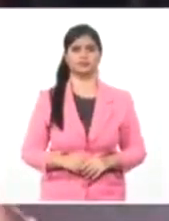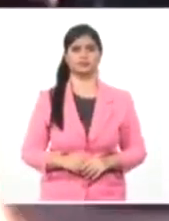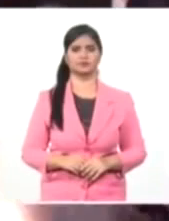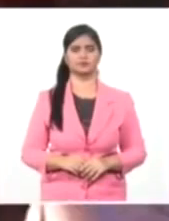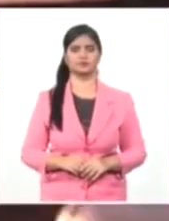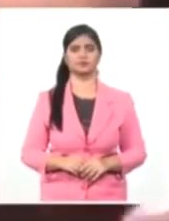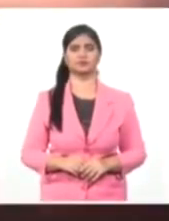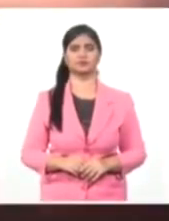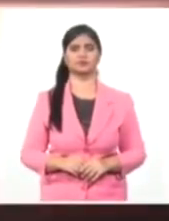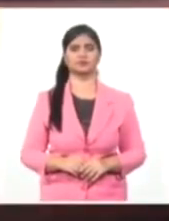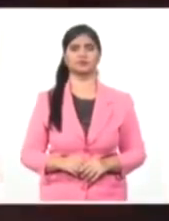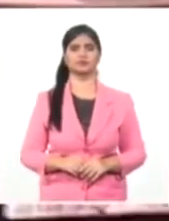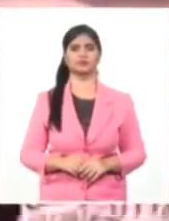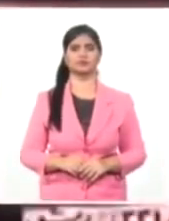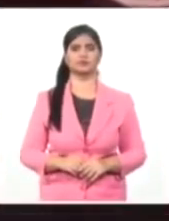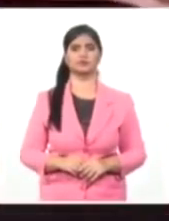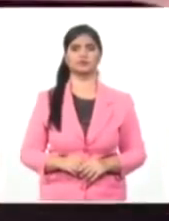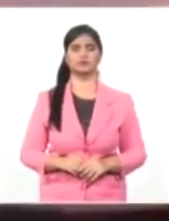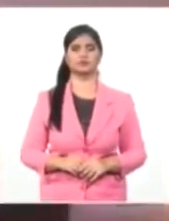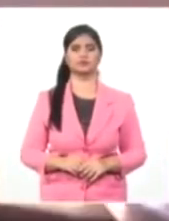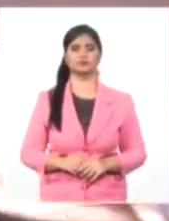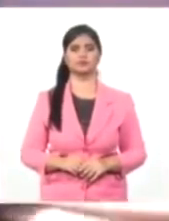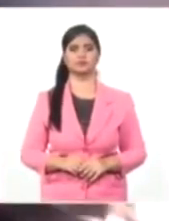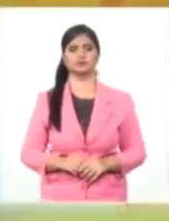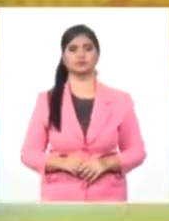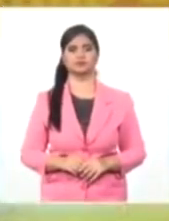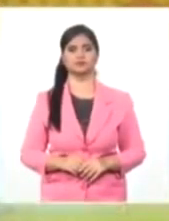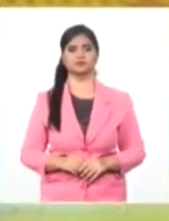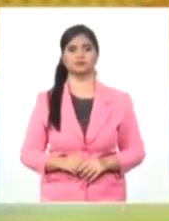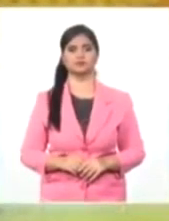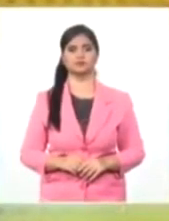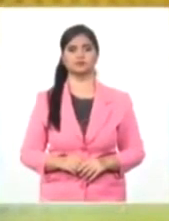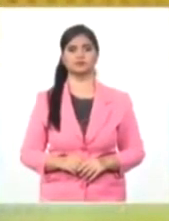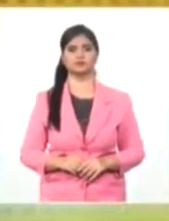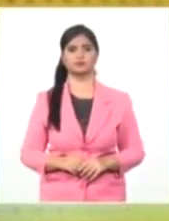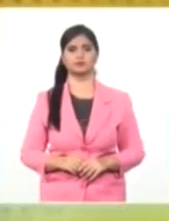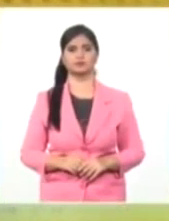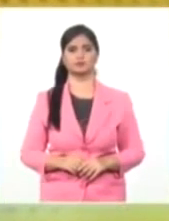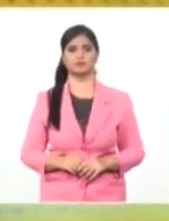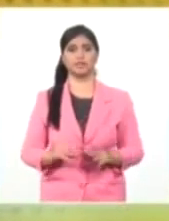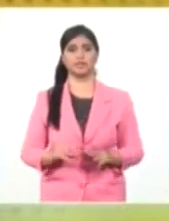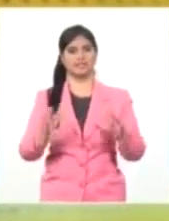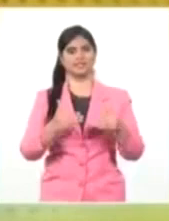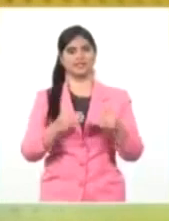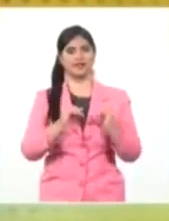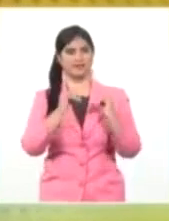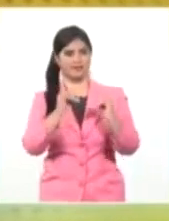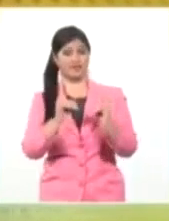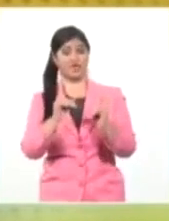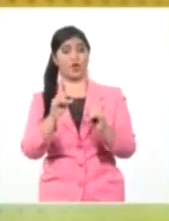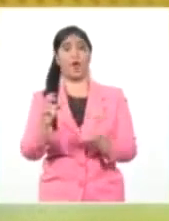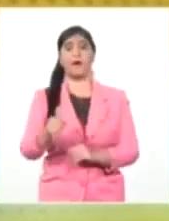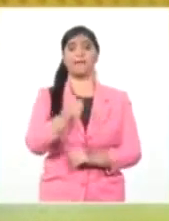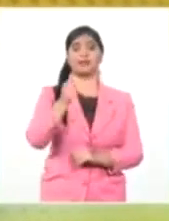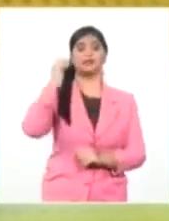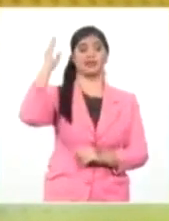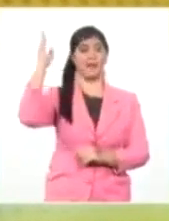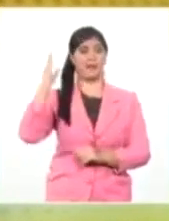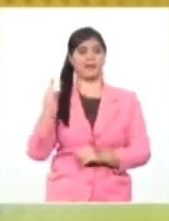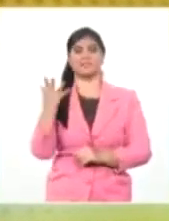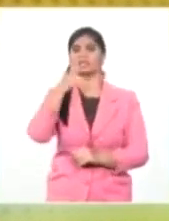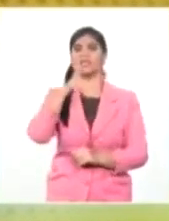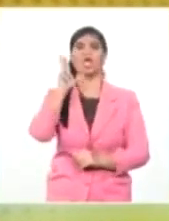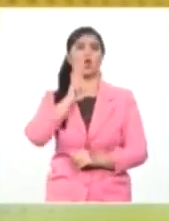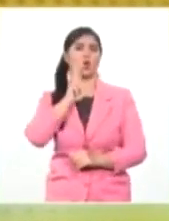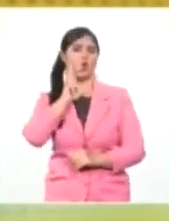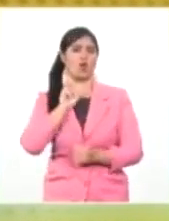Sistema Informativo de la Televisión Cubana. Y al cierre le informó que el presidente brasileño Luis Inácio Lula da Silva